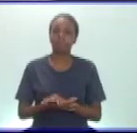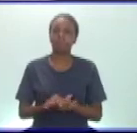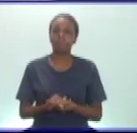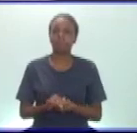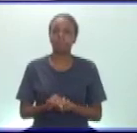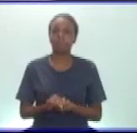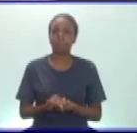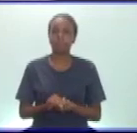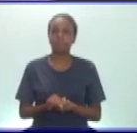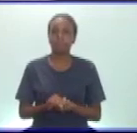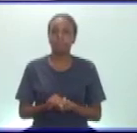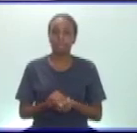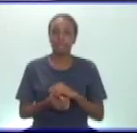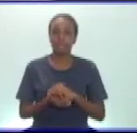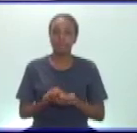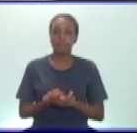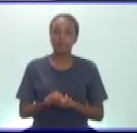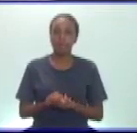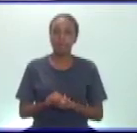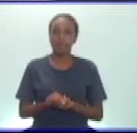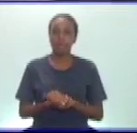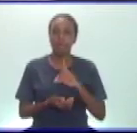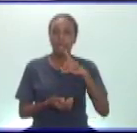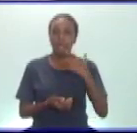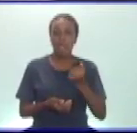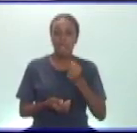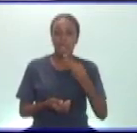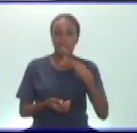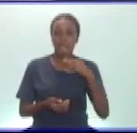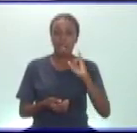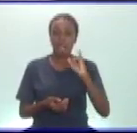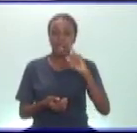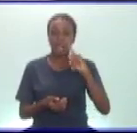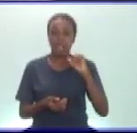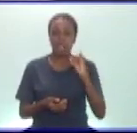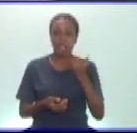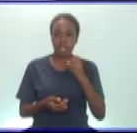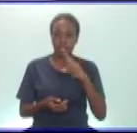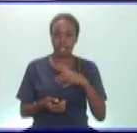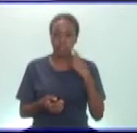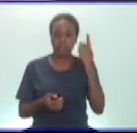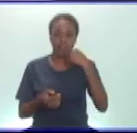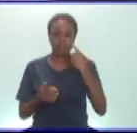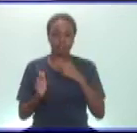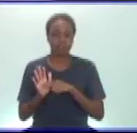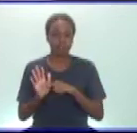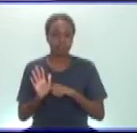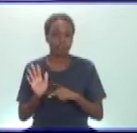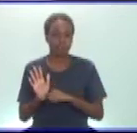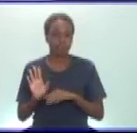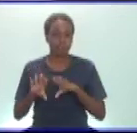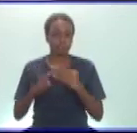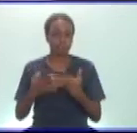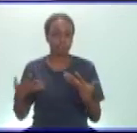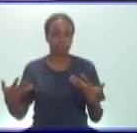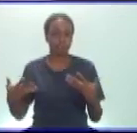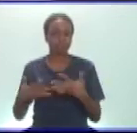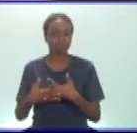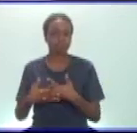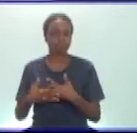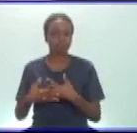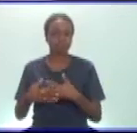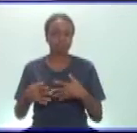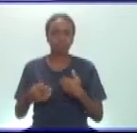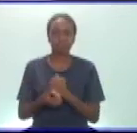La Ilíada se caracteriza por su evidente unidad de acción